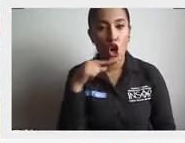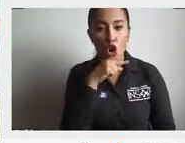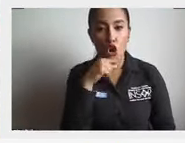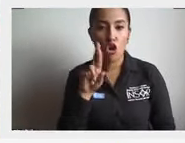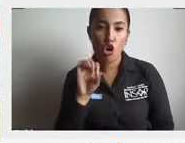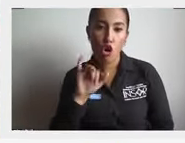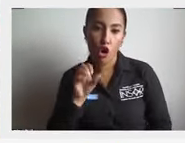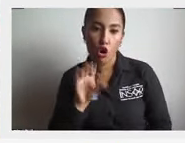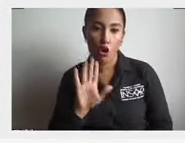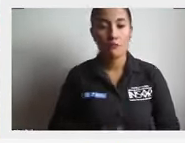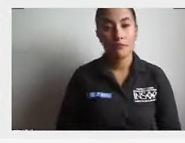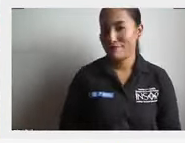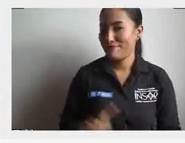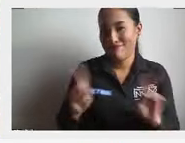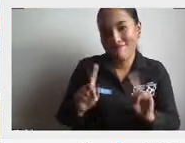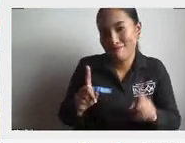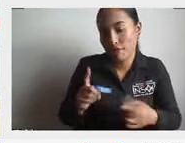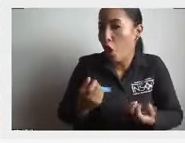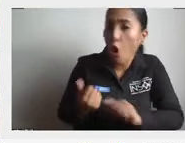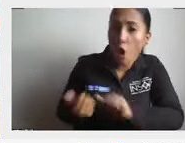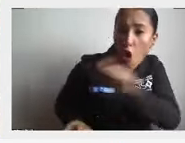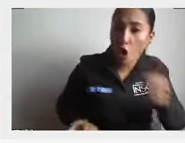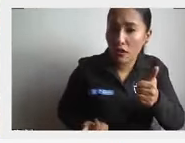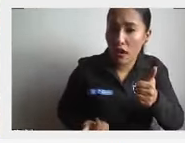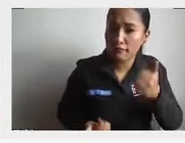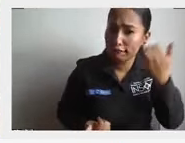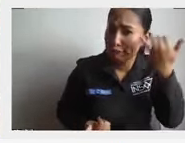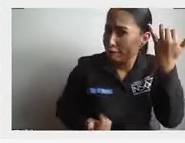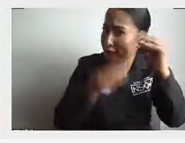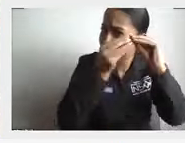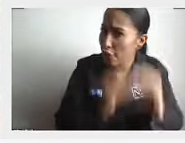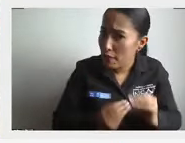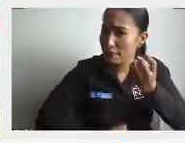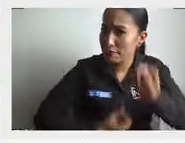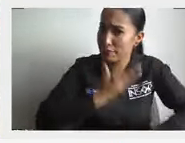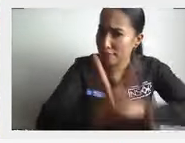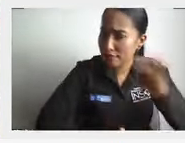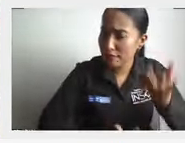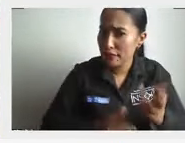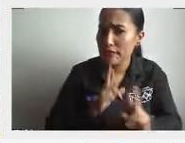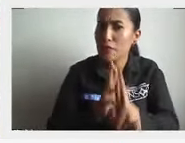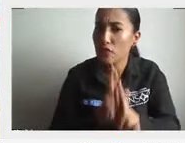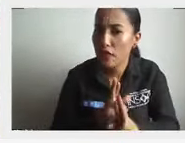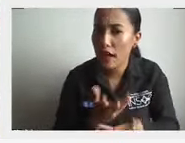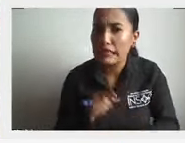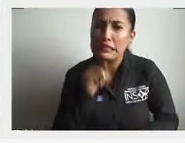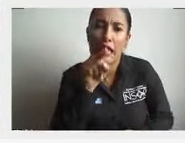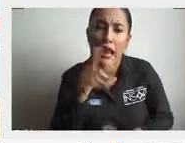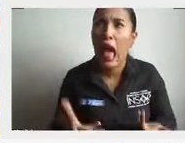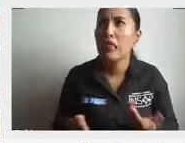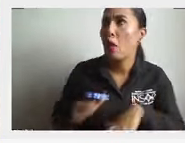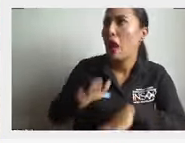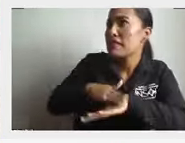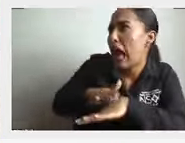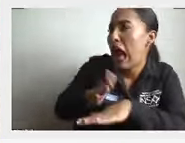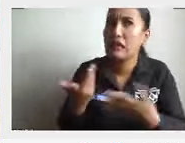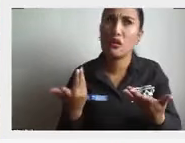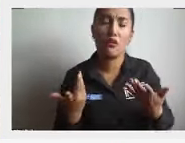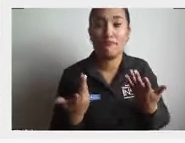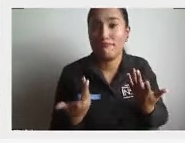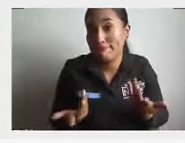de hablar es expresión. También yo tengo que leer todo el contexto a ver qué es lo que me quiere decir. Entonces yo les recomendaría